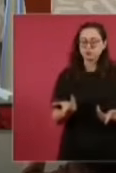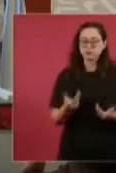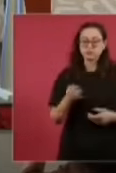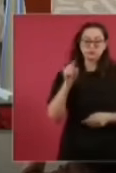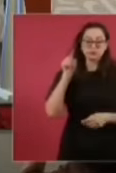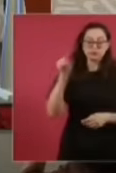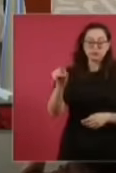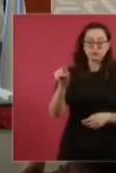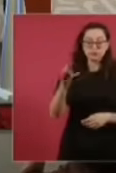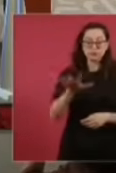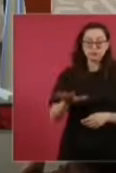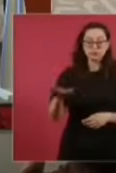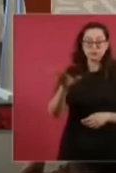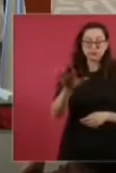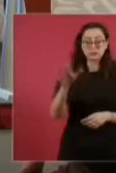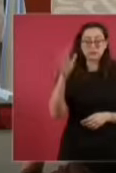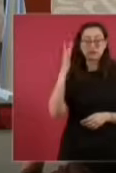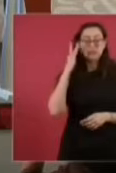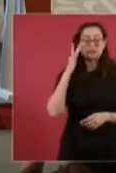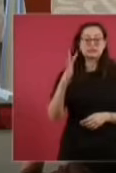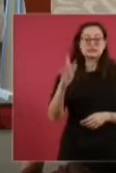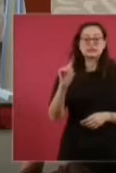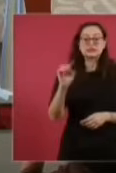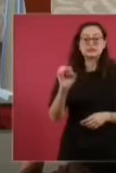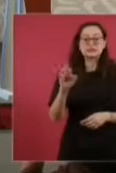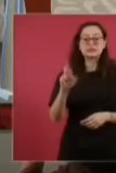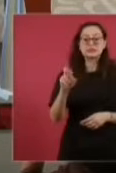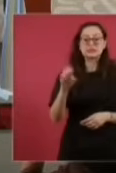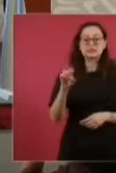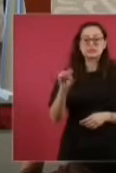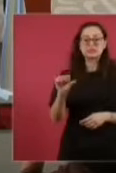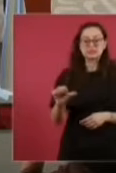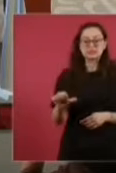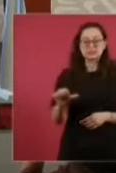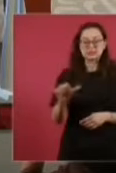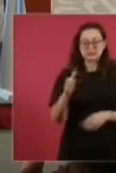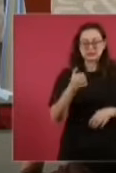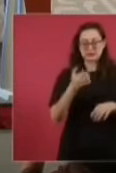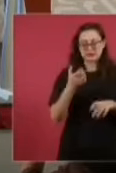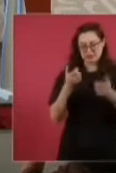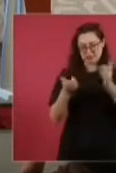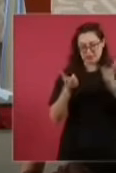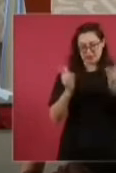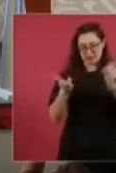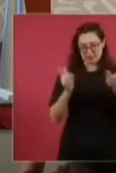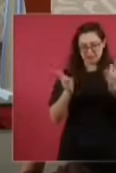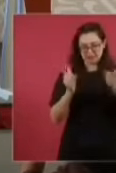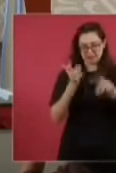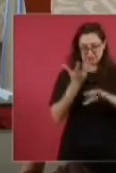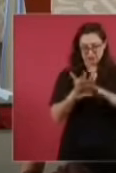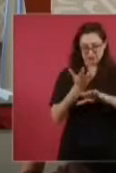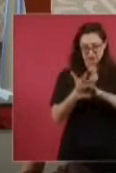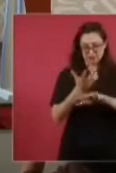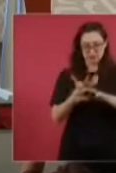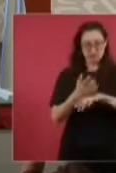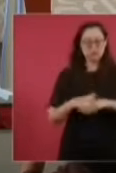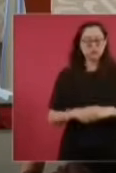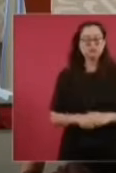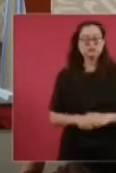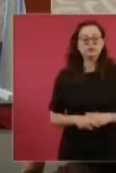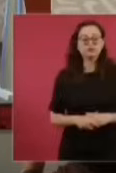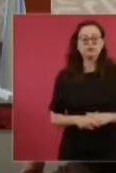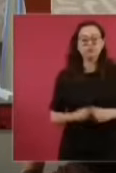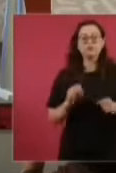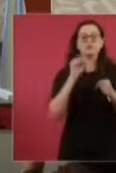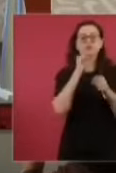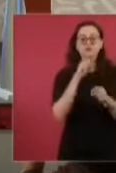Santa Teresa en el vecino país y en el estado de Texas. Adelante. También se